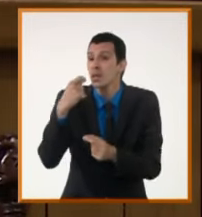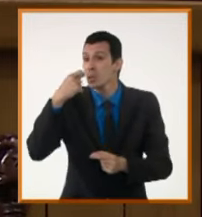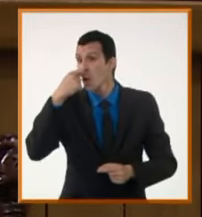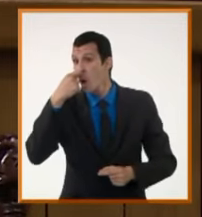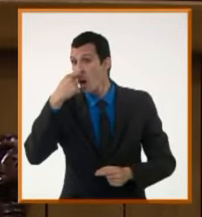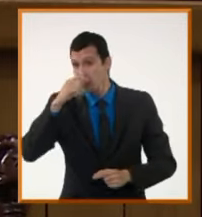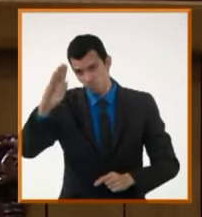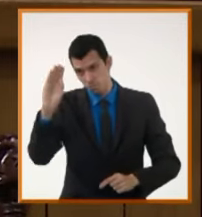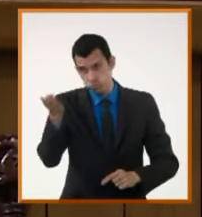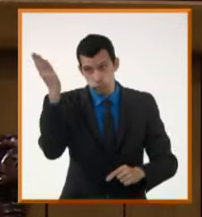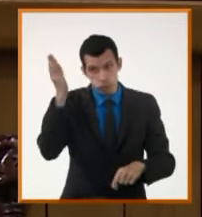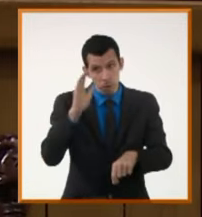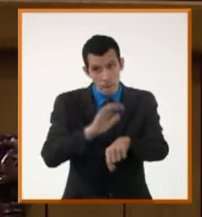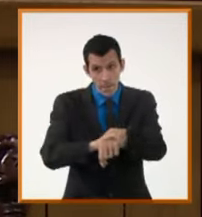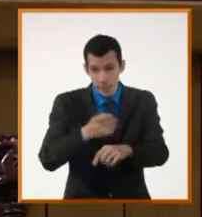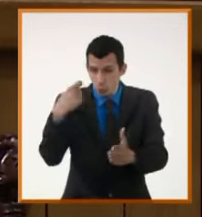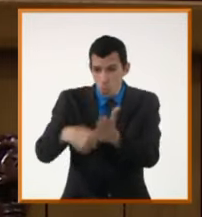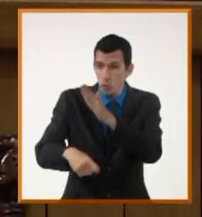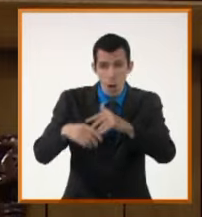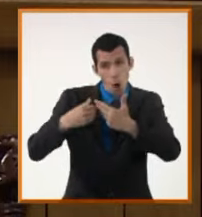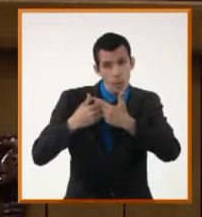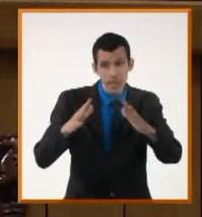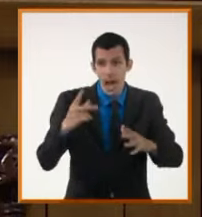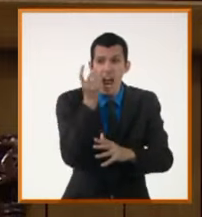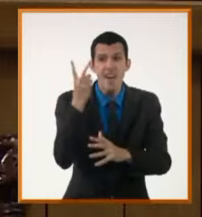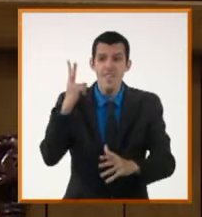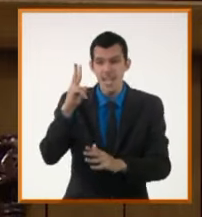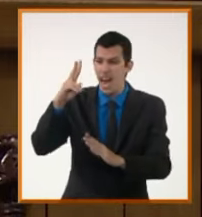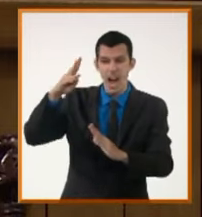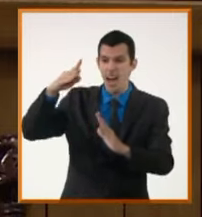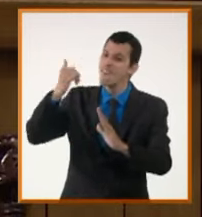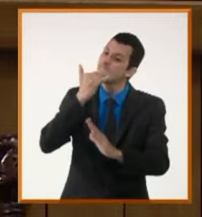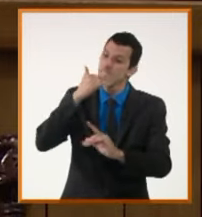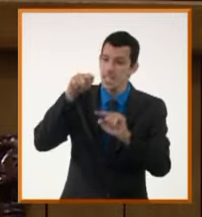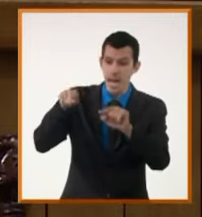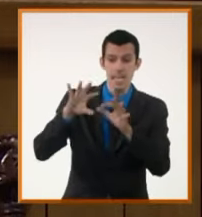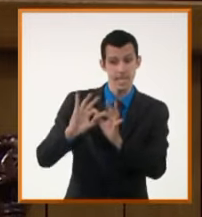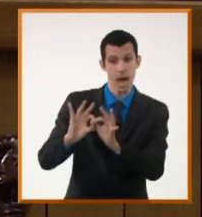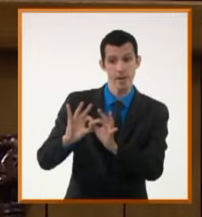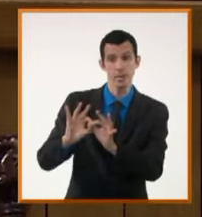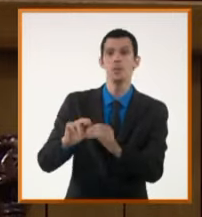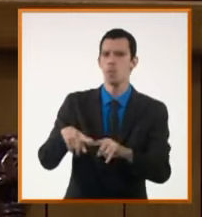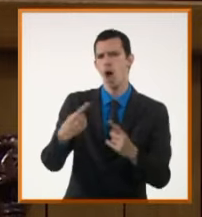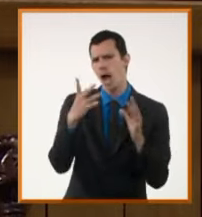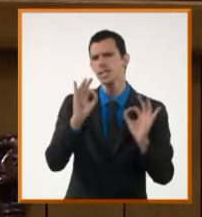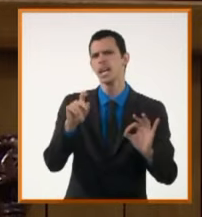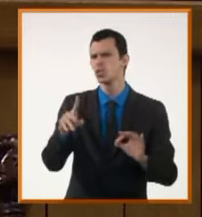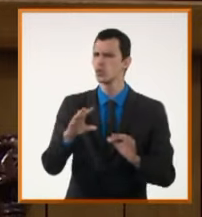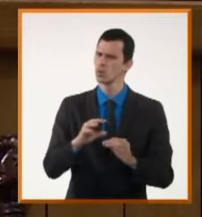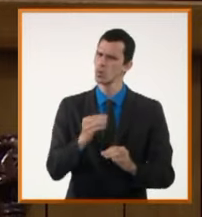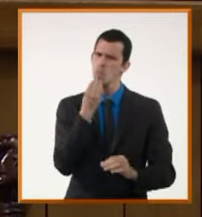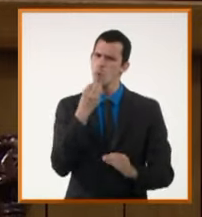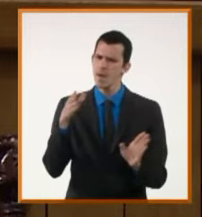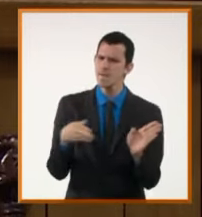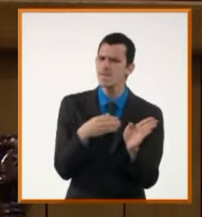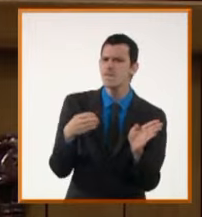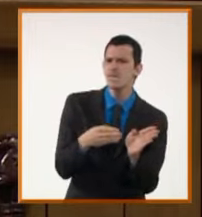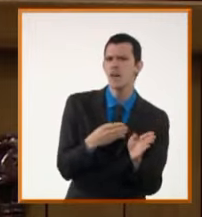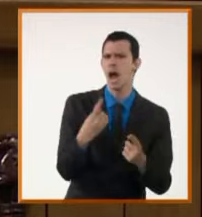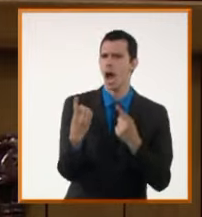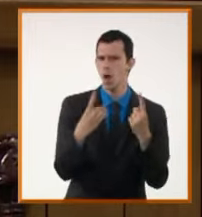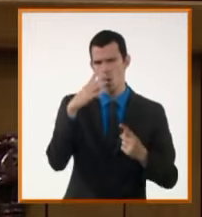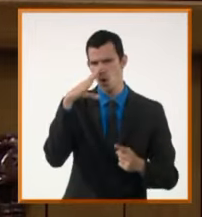parte, hemos aprobado varias políticas de prevención social. se han aprobado los grupos de